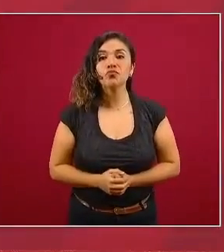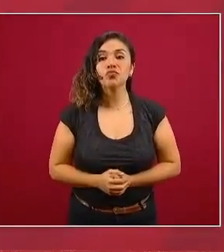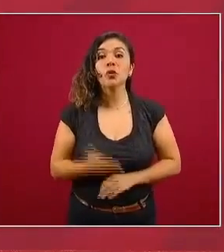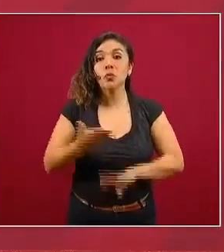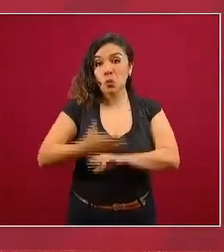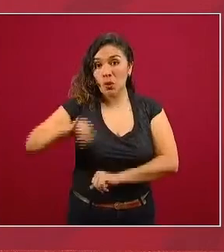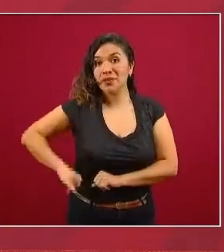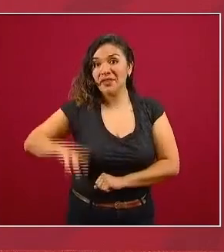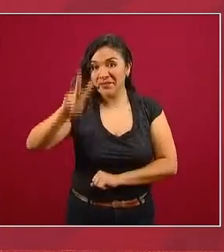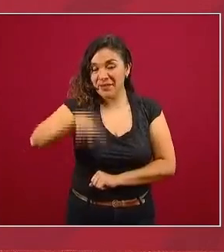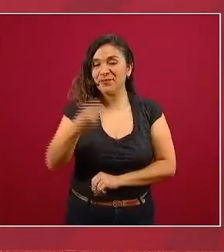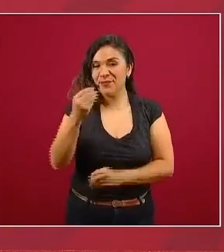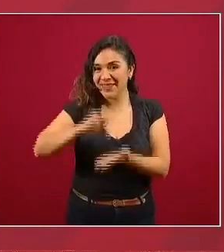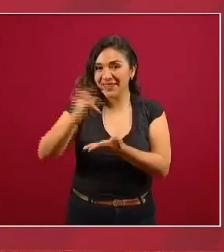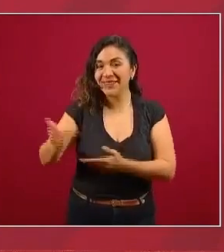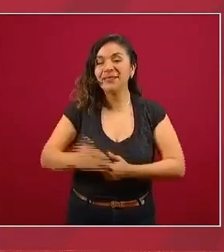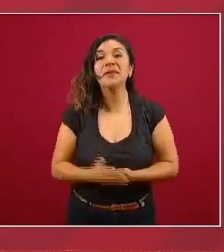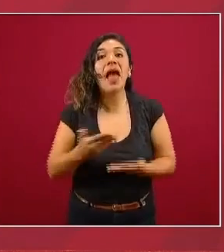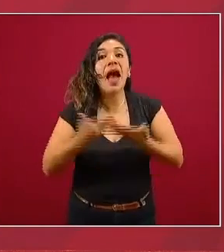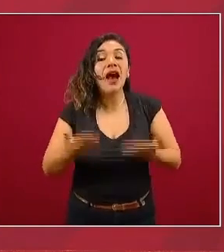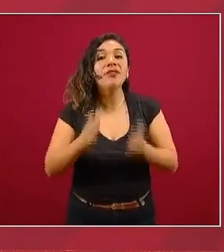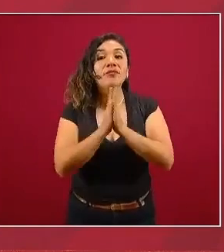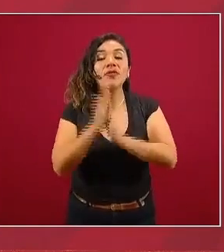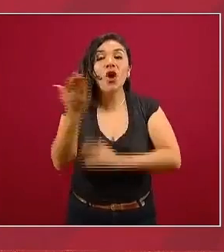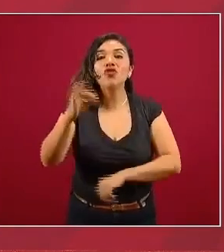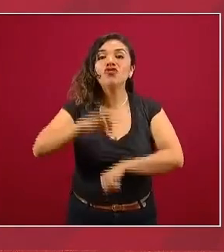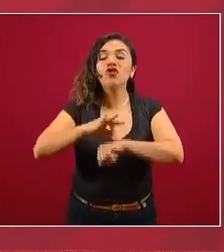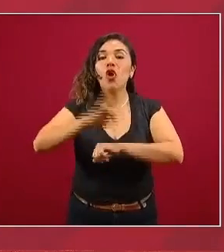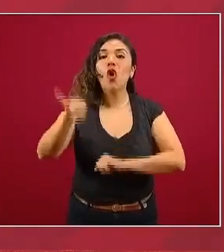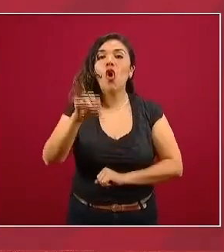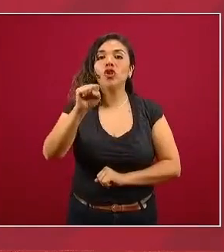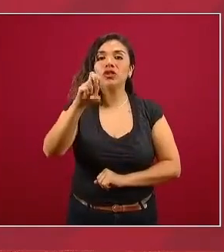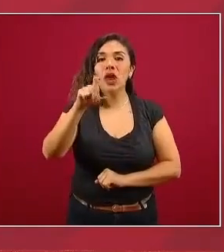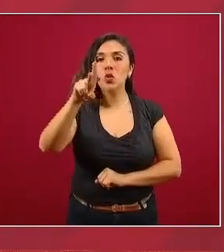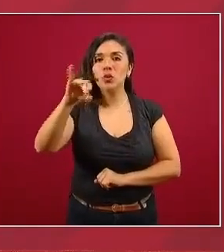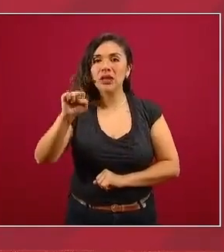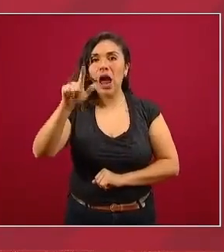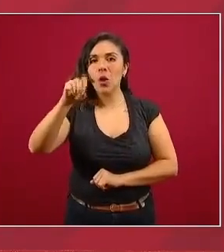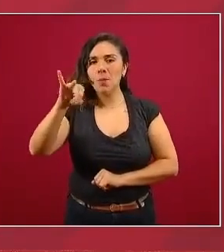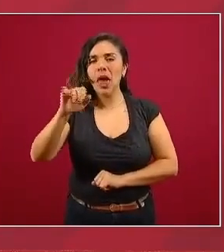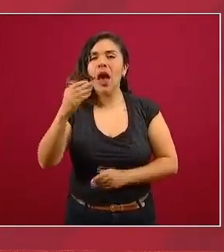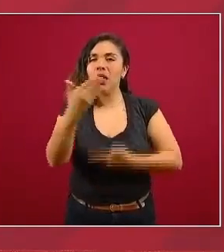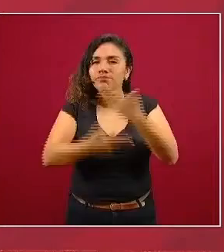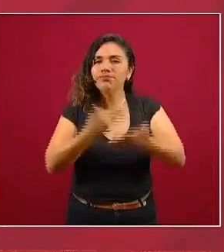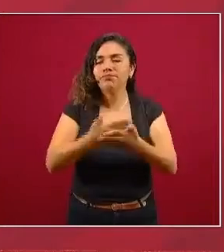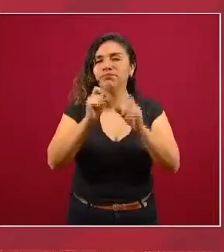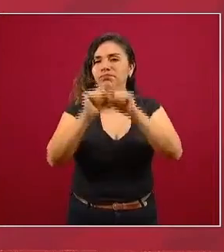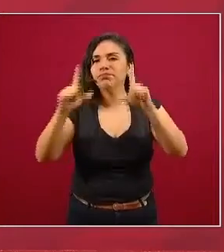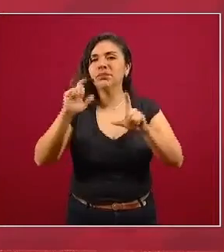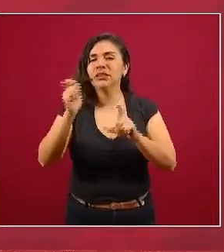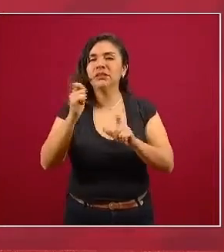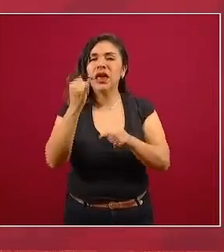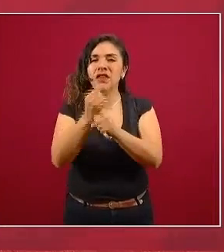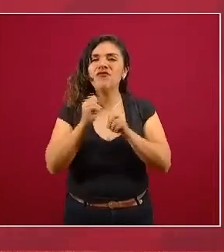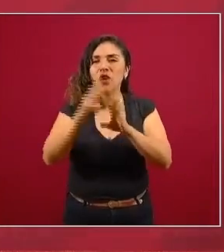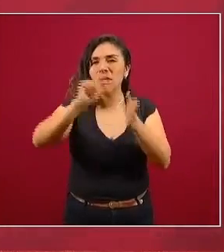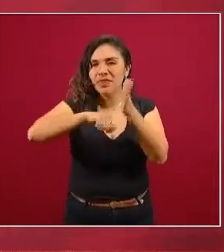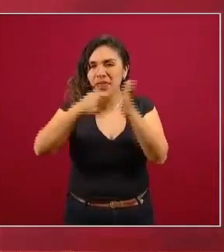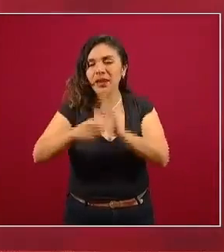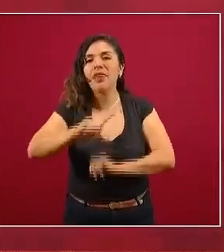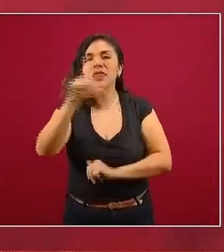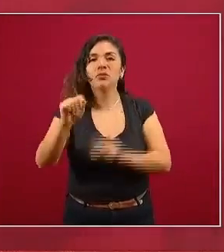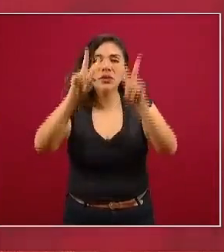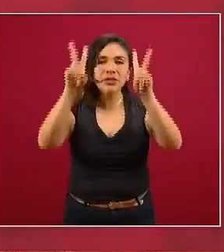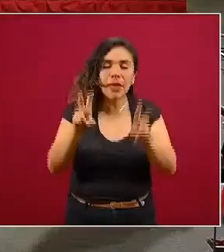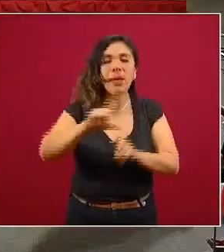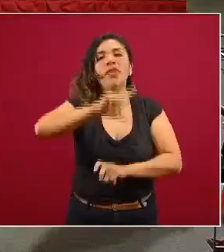interesante. Gracias, Mauricio. Le pido entonces al doctor José Luis Salomía si presenta el informe técnico, enseguida la presentación temática y